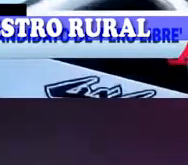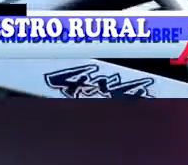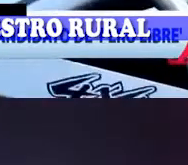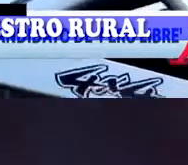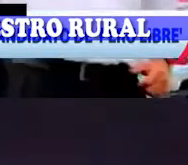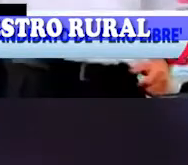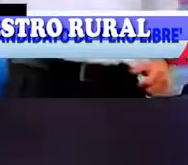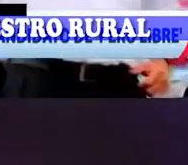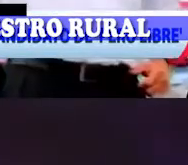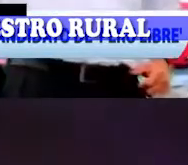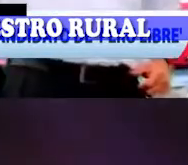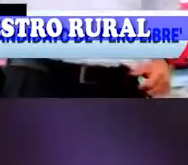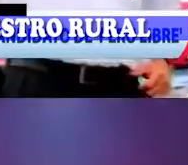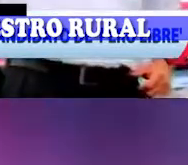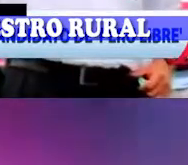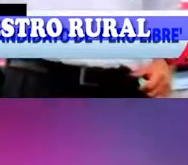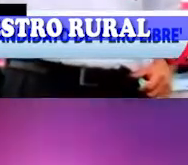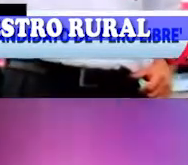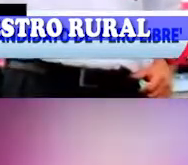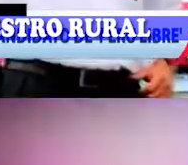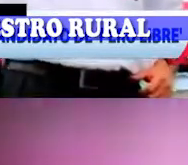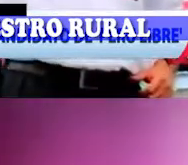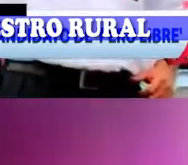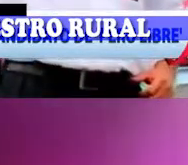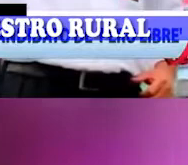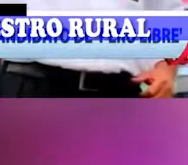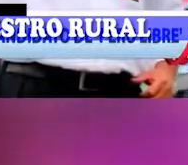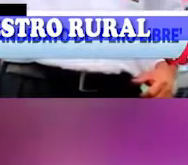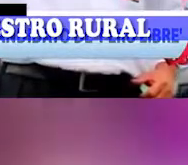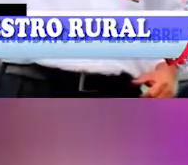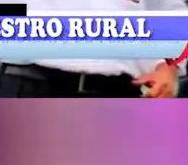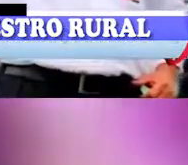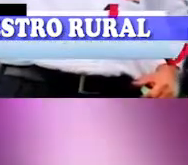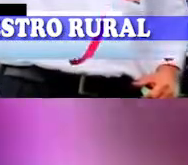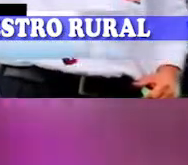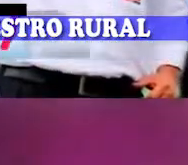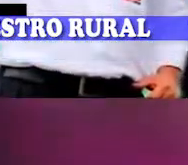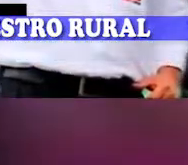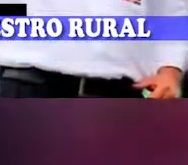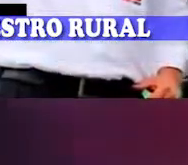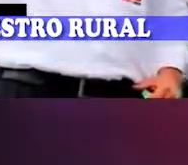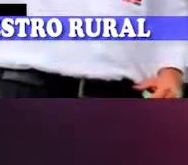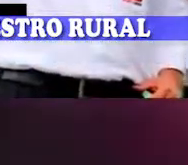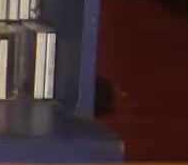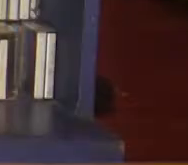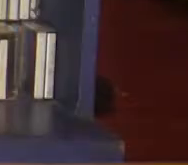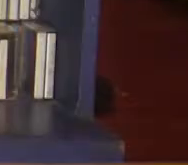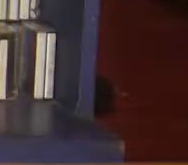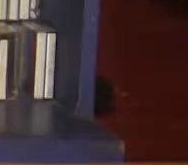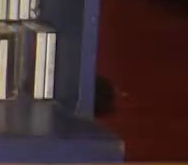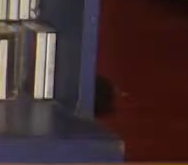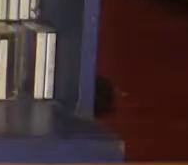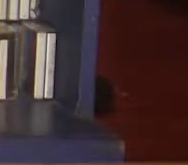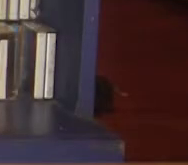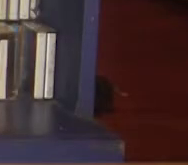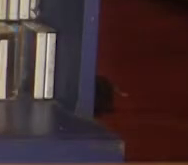una rebelión popular contra la megaminería, y de Vladimir Cerrón, otro líder popular también del interior de Perú. Así